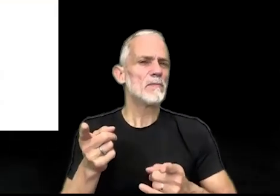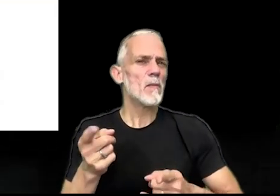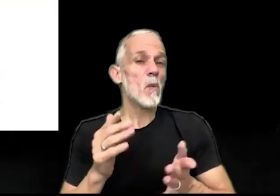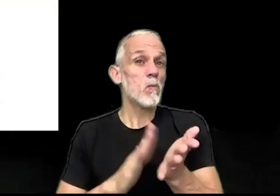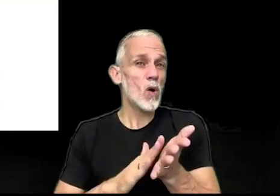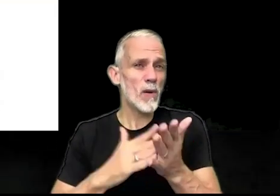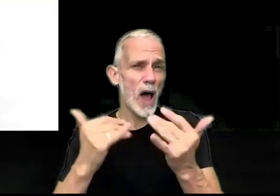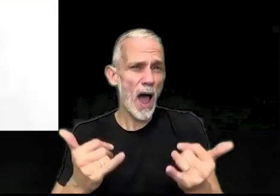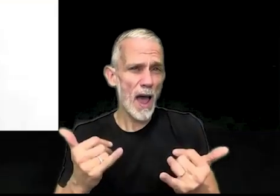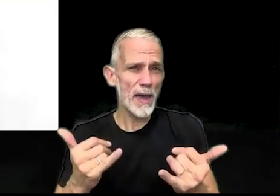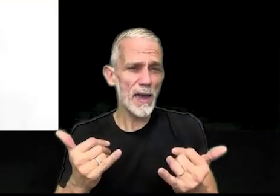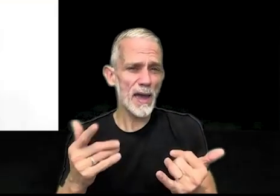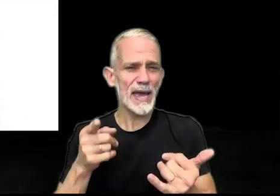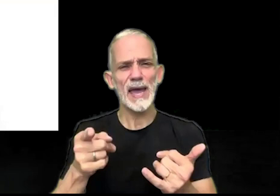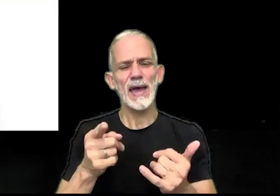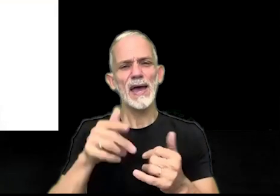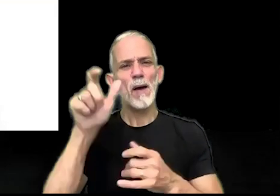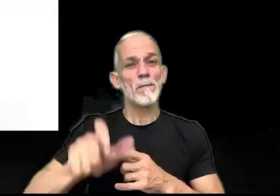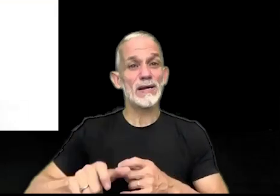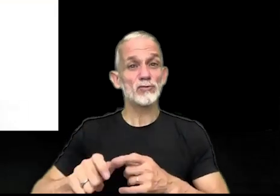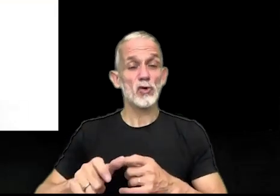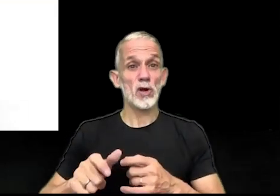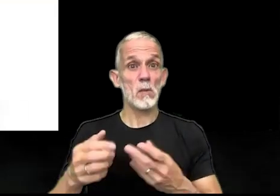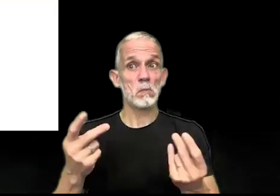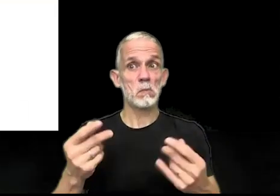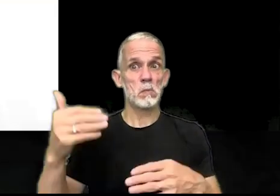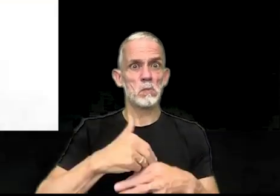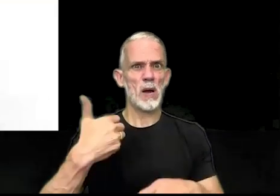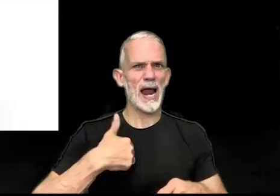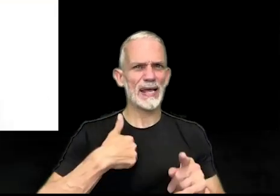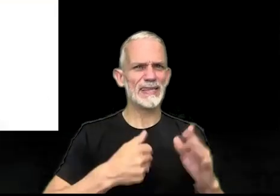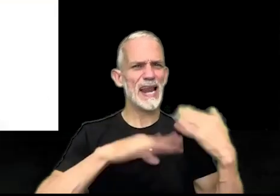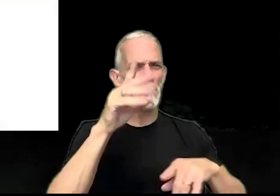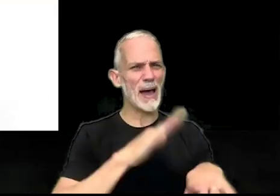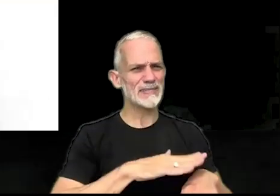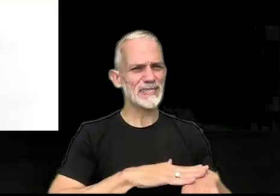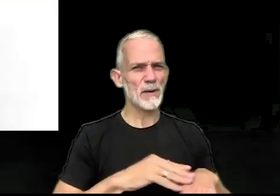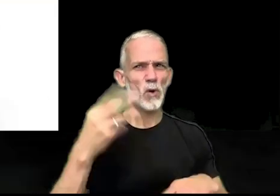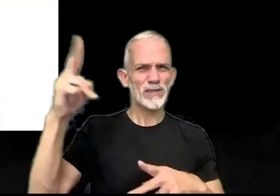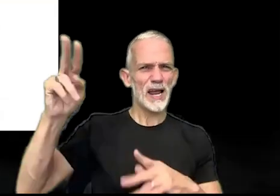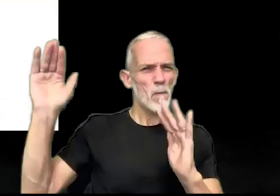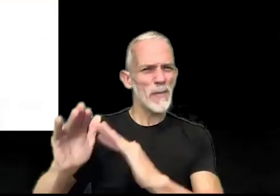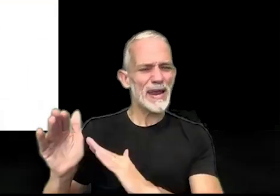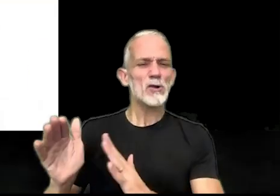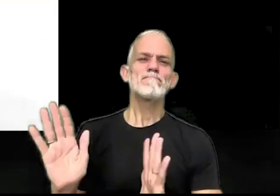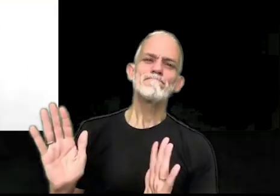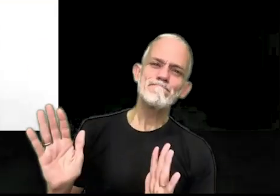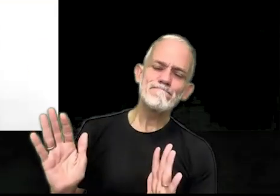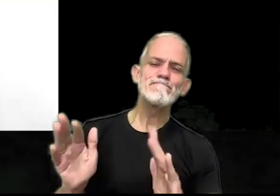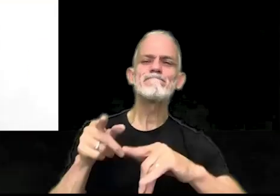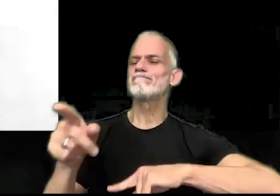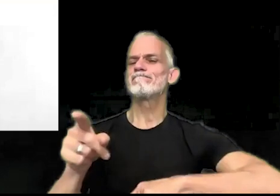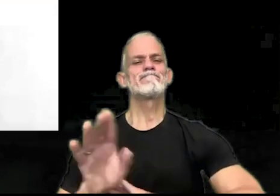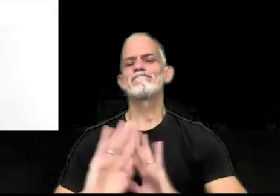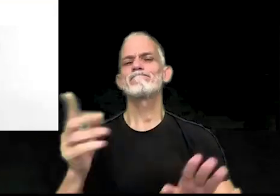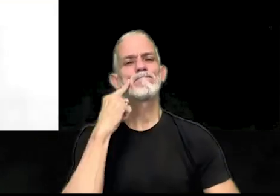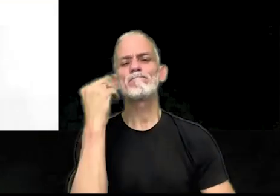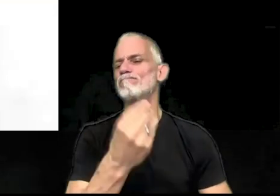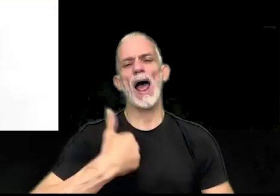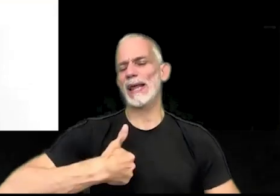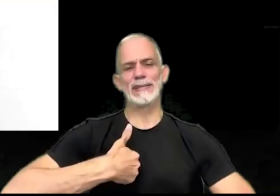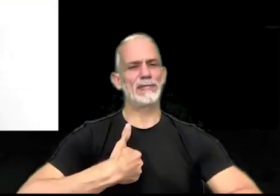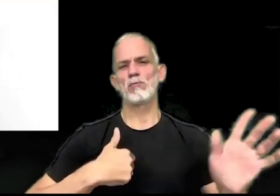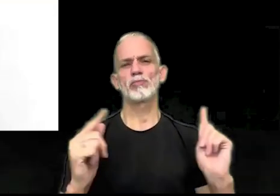me prueba que este contribuyente ingresa más tiempo a Argentina que al exterior, se califica como